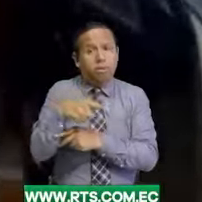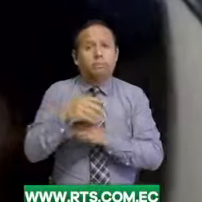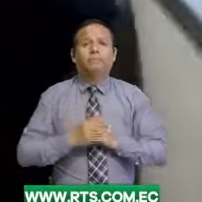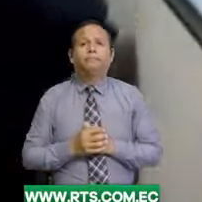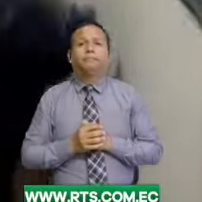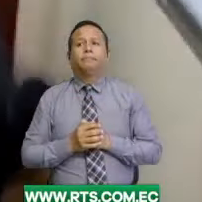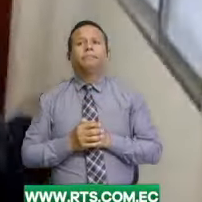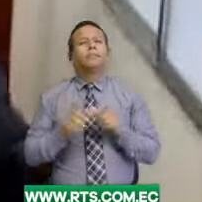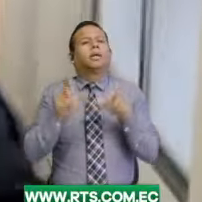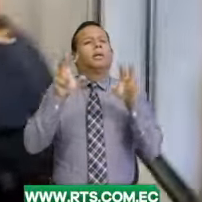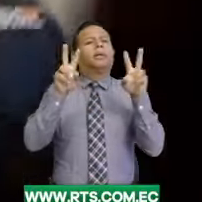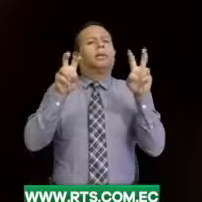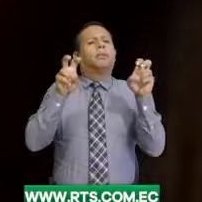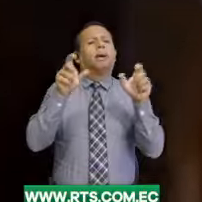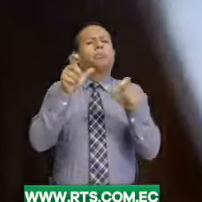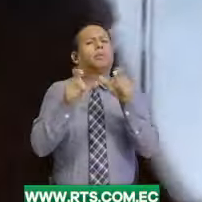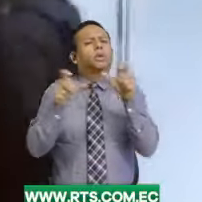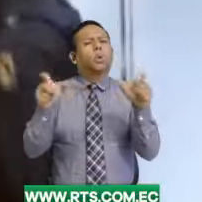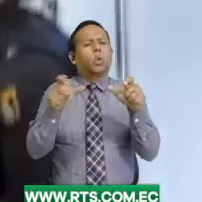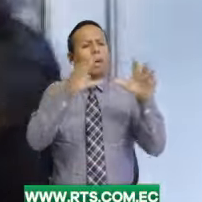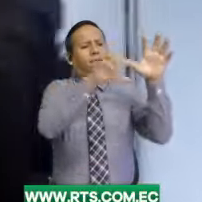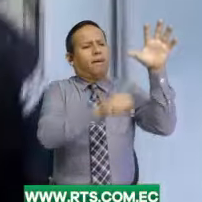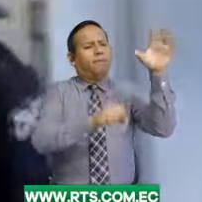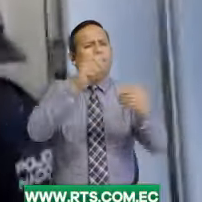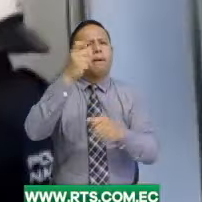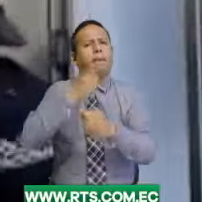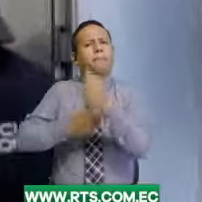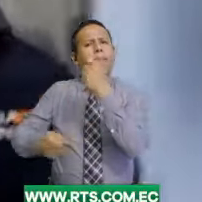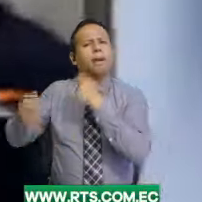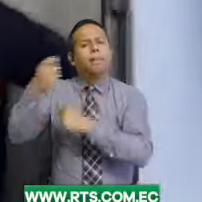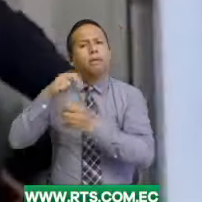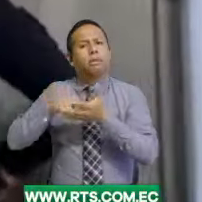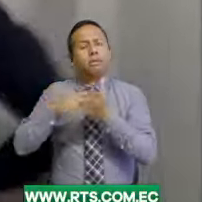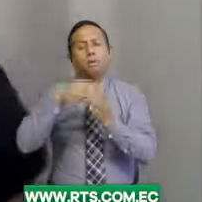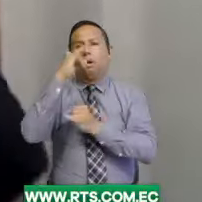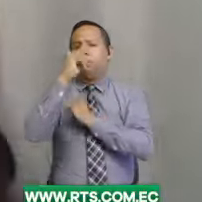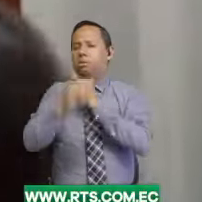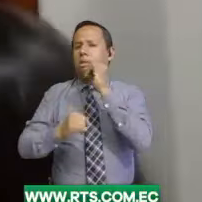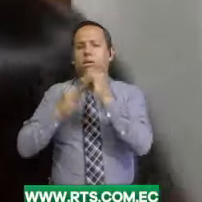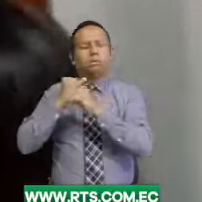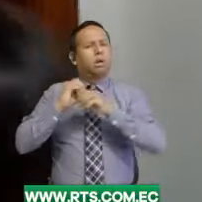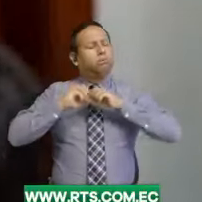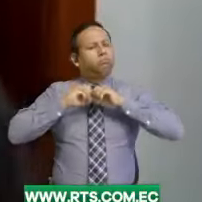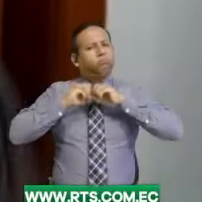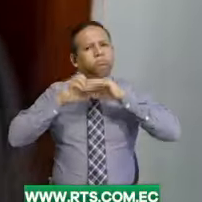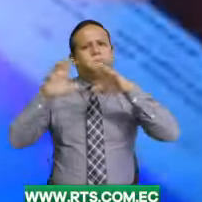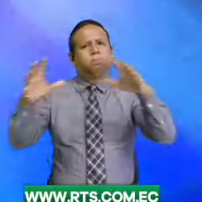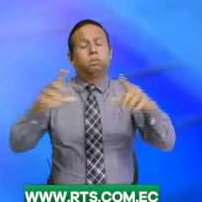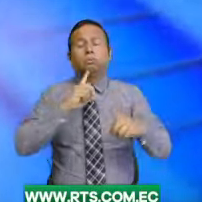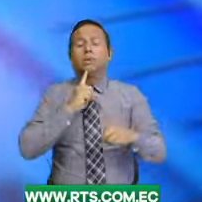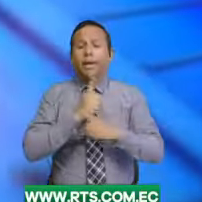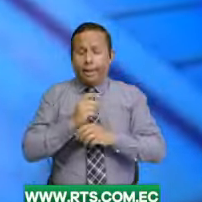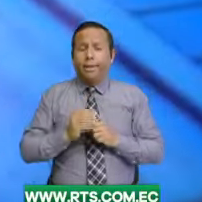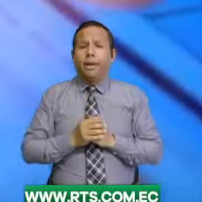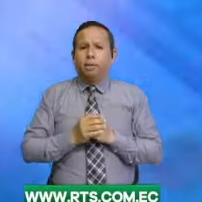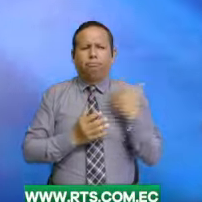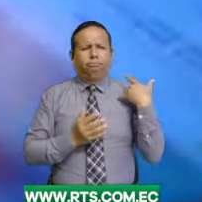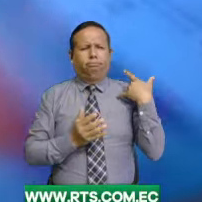La trata de personas es un delito transnacional que ha diversificado sus variantes criminales, desde